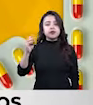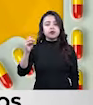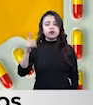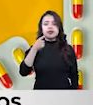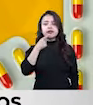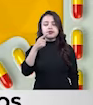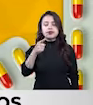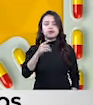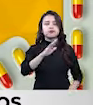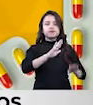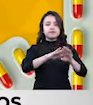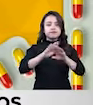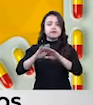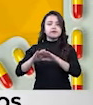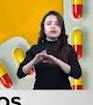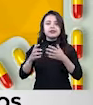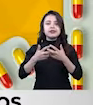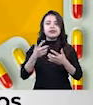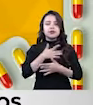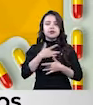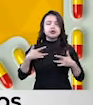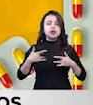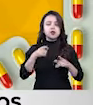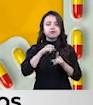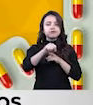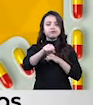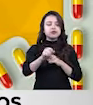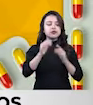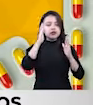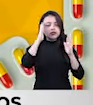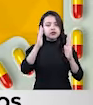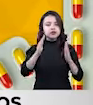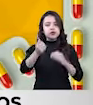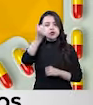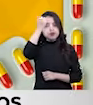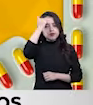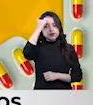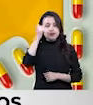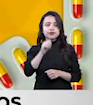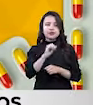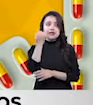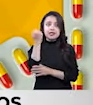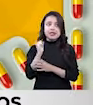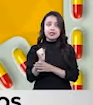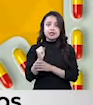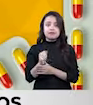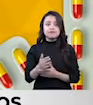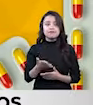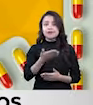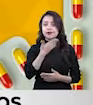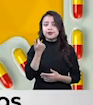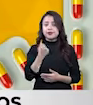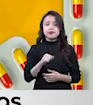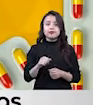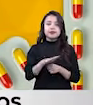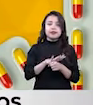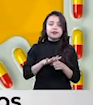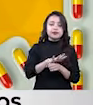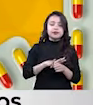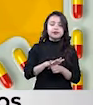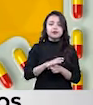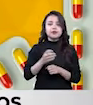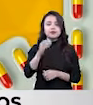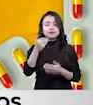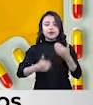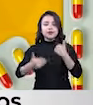sus actividades porque su sistema de salud también está en crisis. Mejor dicho, hay crisis para los pacientes con enfermedades